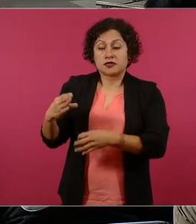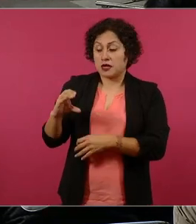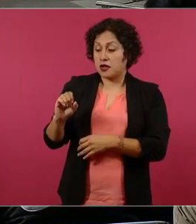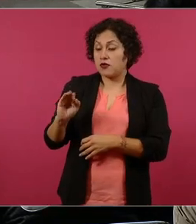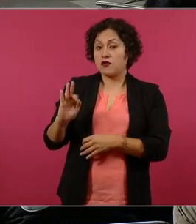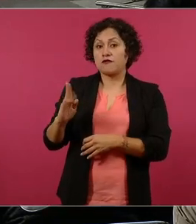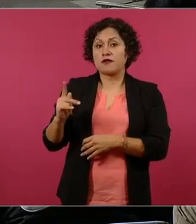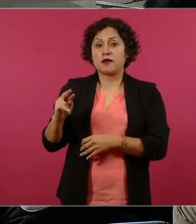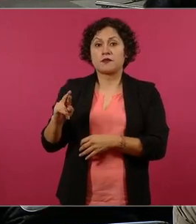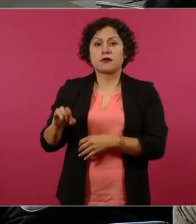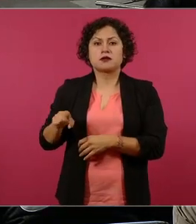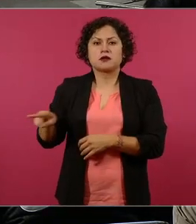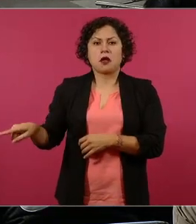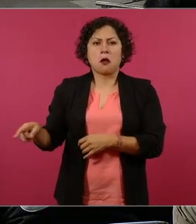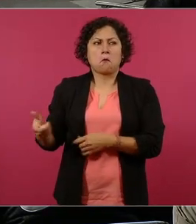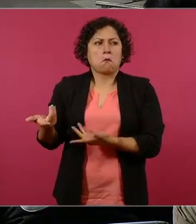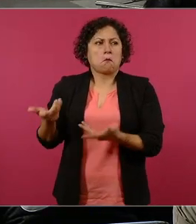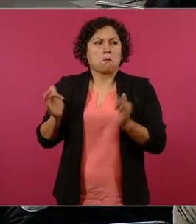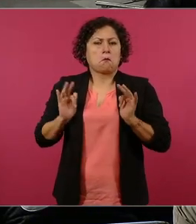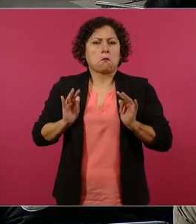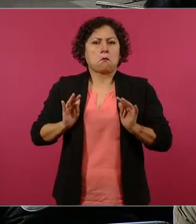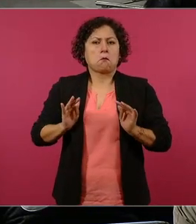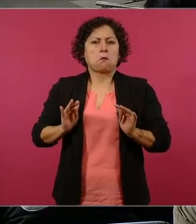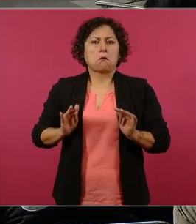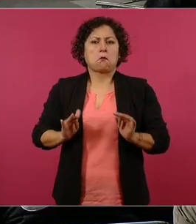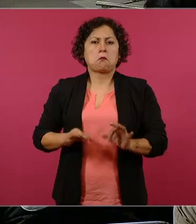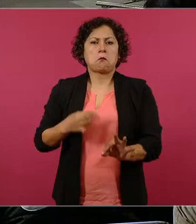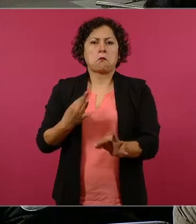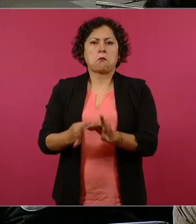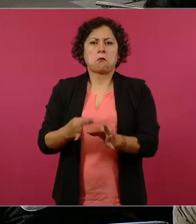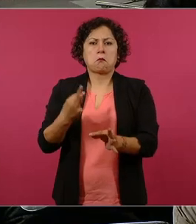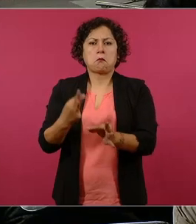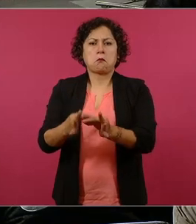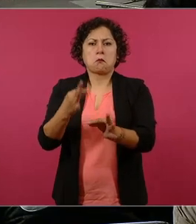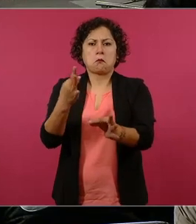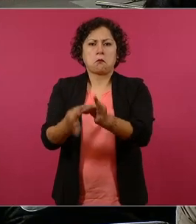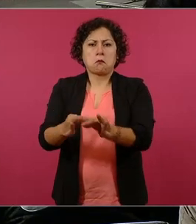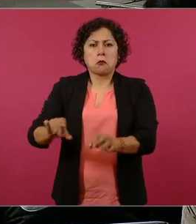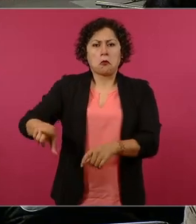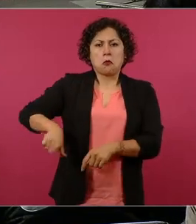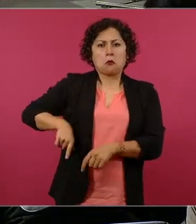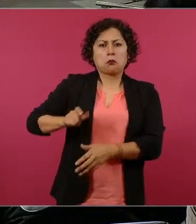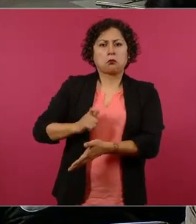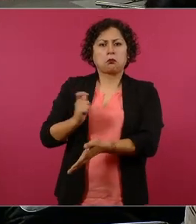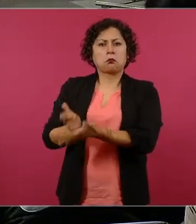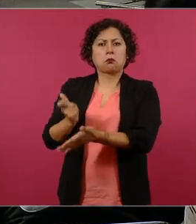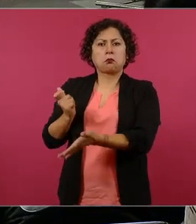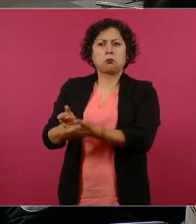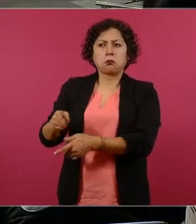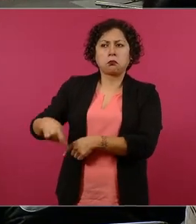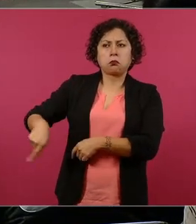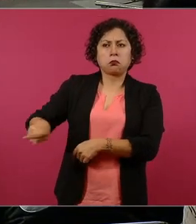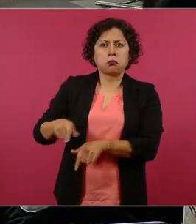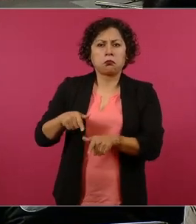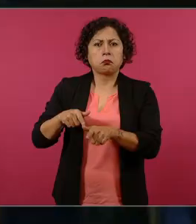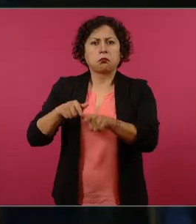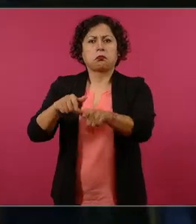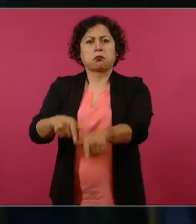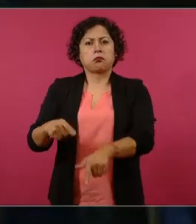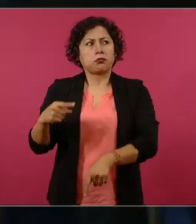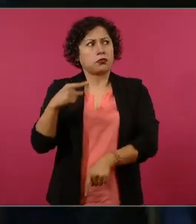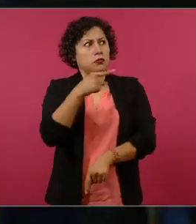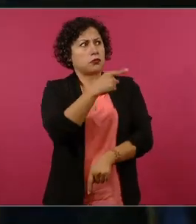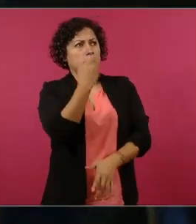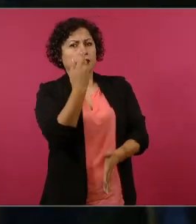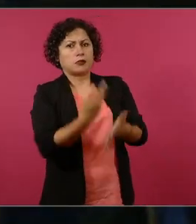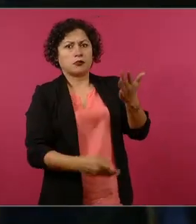que proviene de los sectores productivos y económicos de este país llamado México y de Baja California y encenada ya por favor presidente